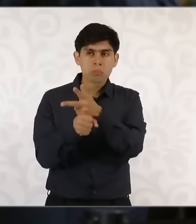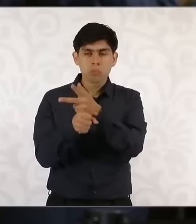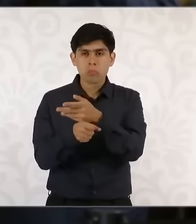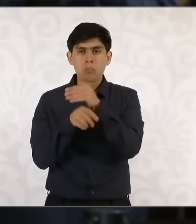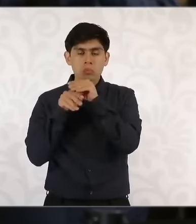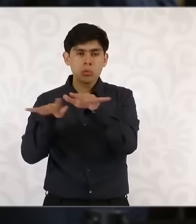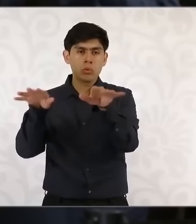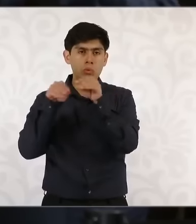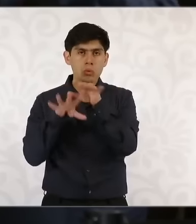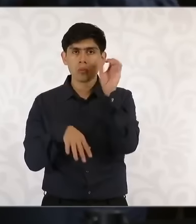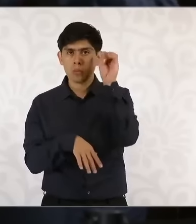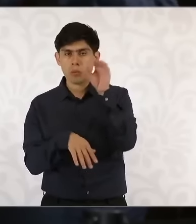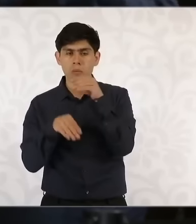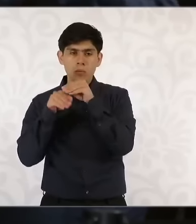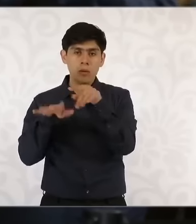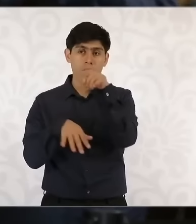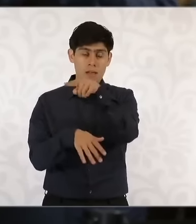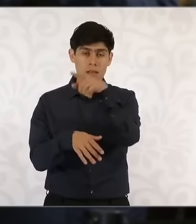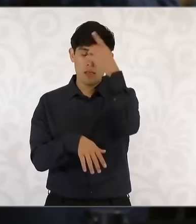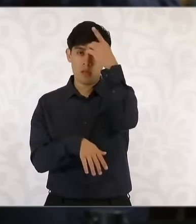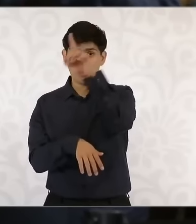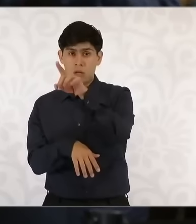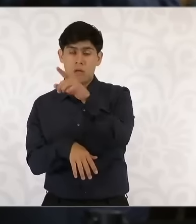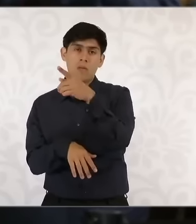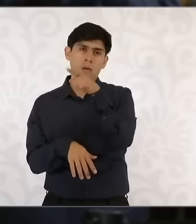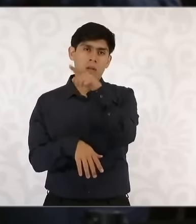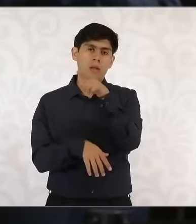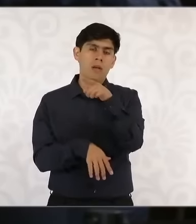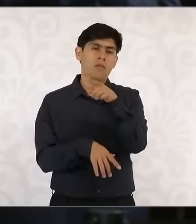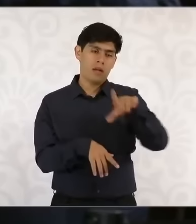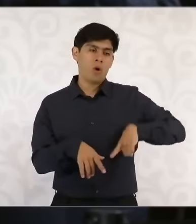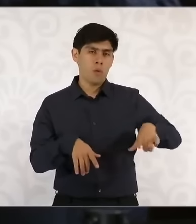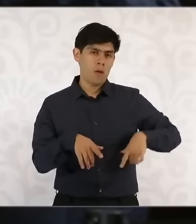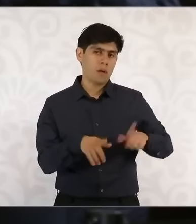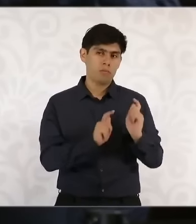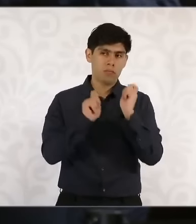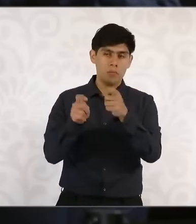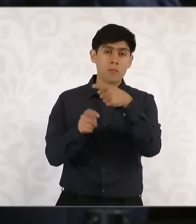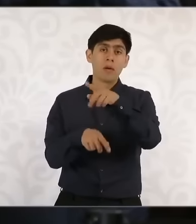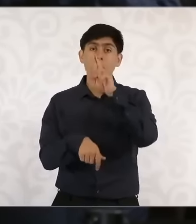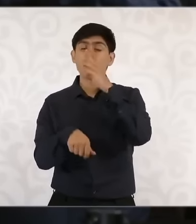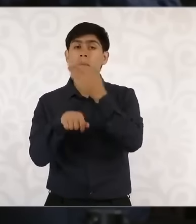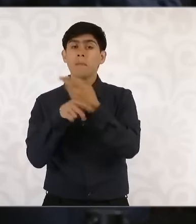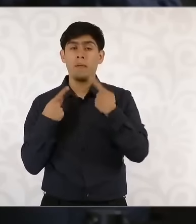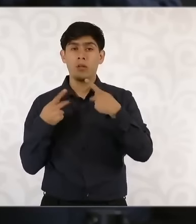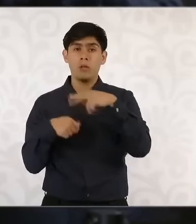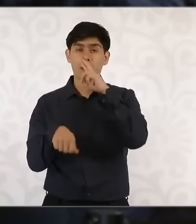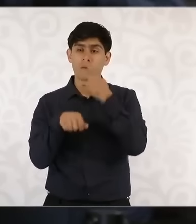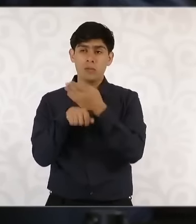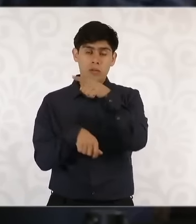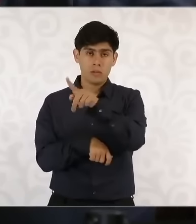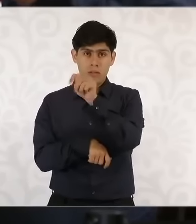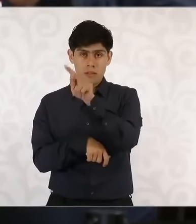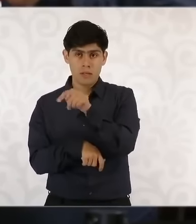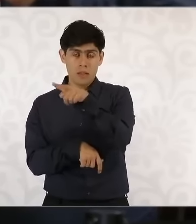dueño de esta concesión. Bueno, la concesión es del Estado, pero bueno, el responsable de esta concesión, que está como dueño